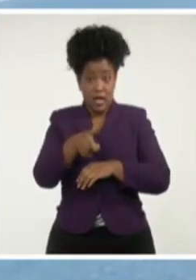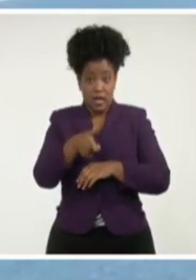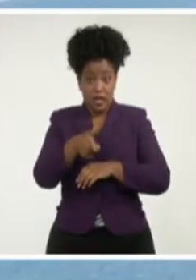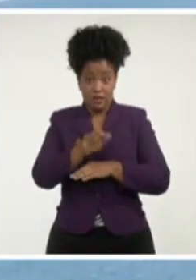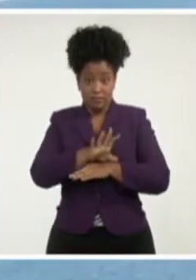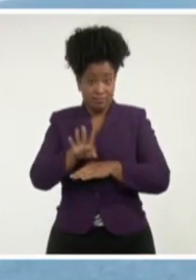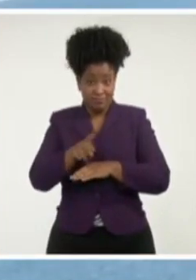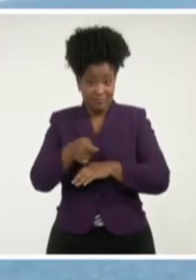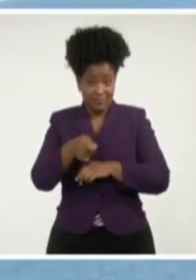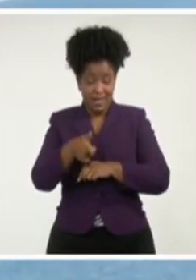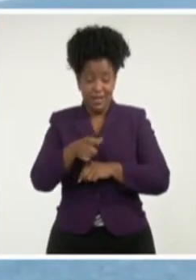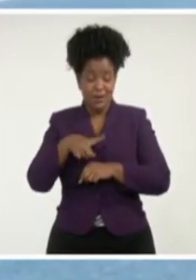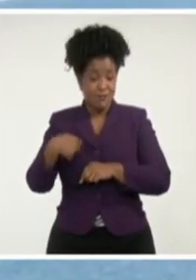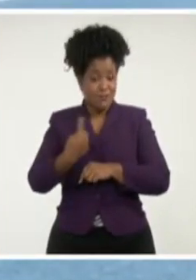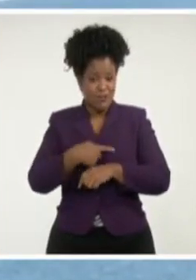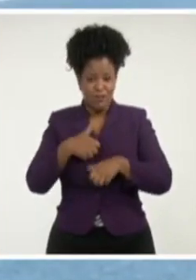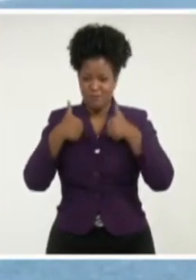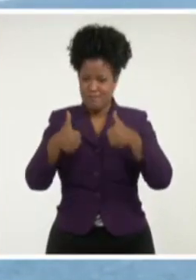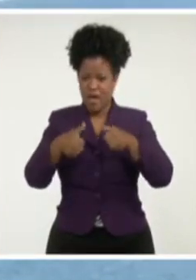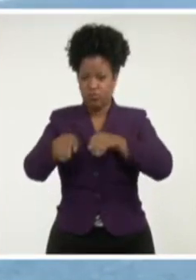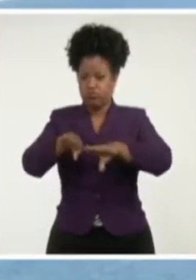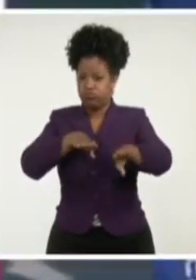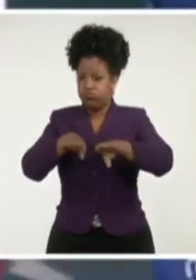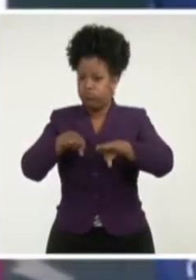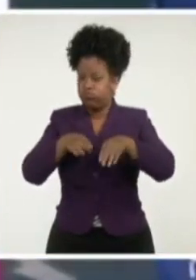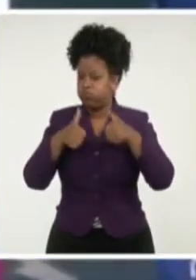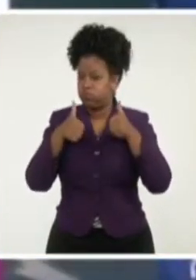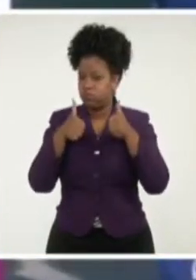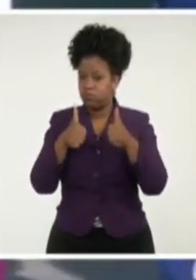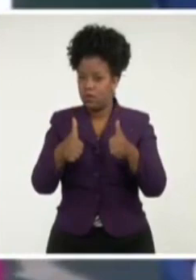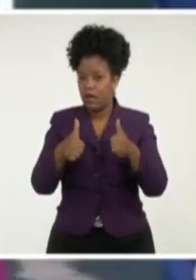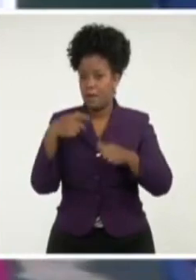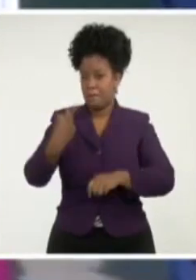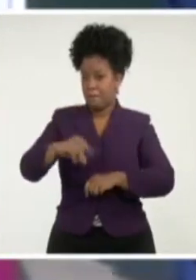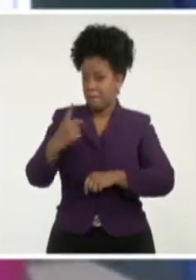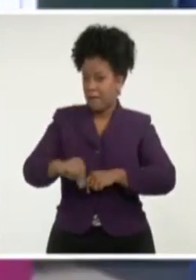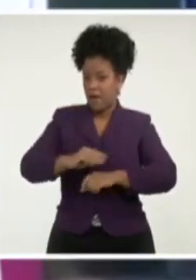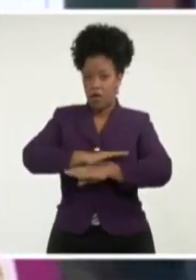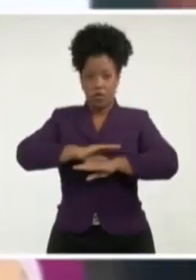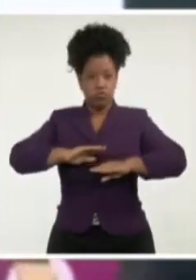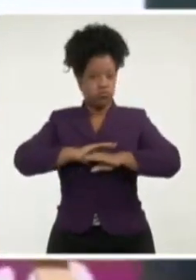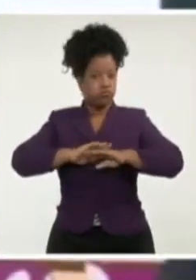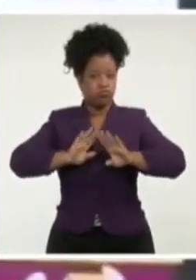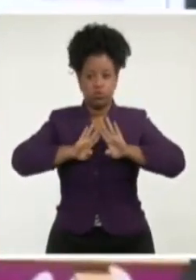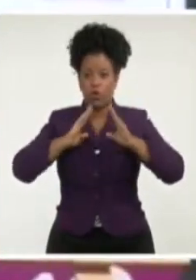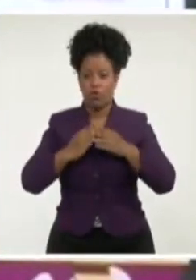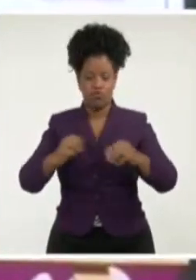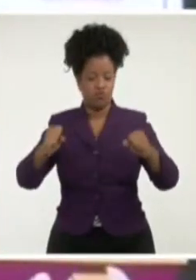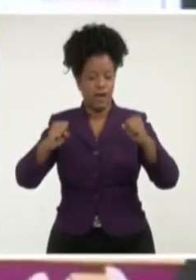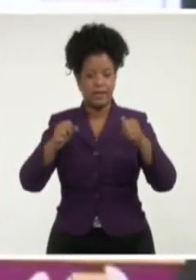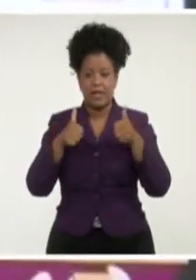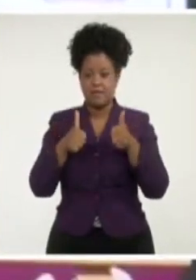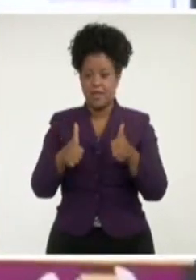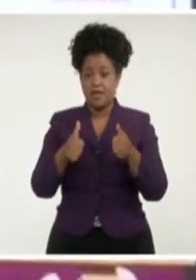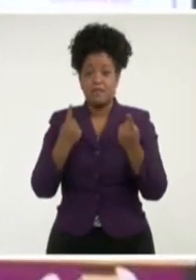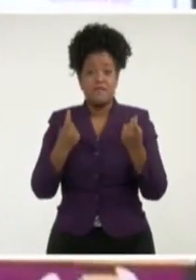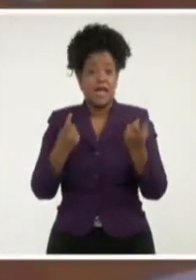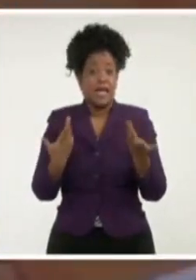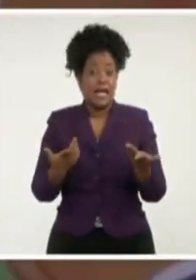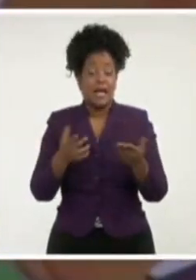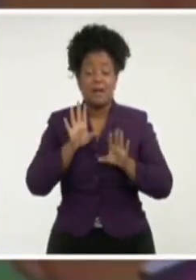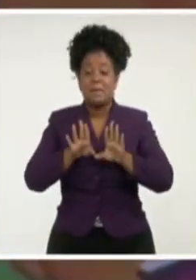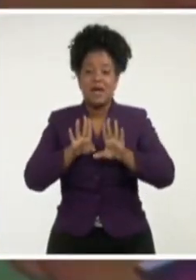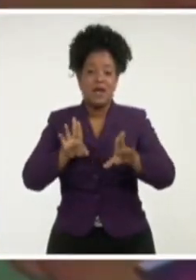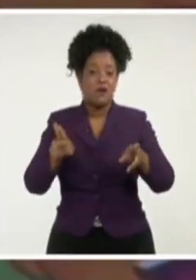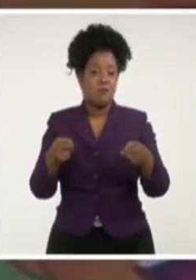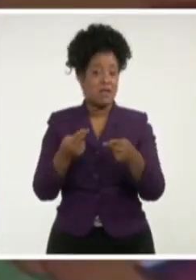Estamos muy, muy, muy bien preparados. Estamos en muy buenas condiciones físicas y lo que queda es que llegue la competencia